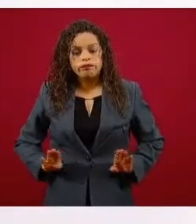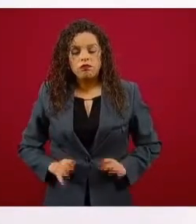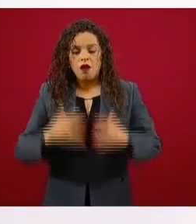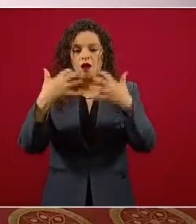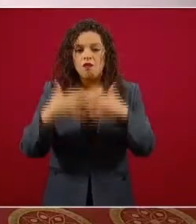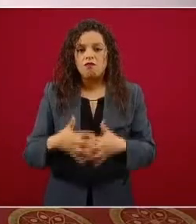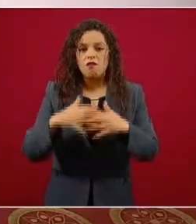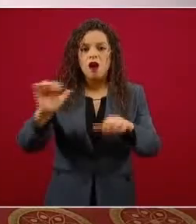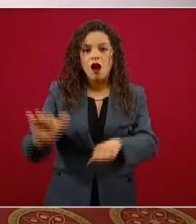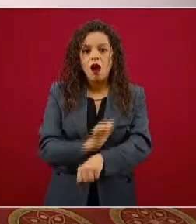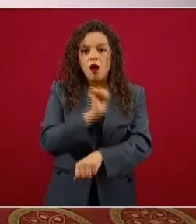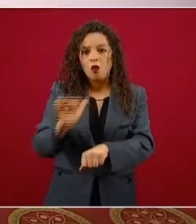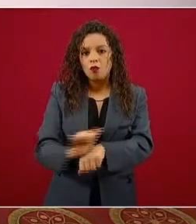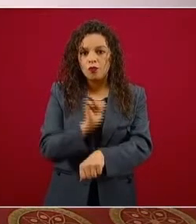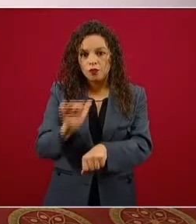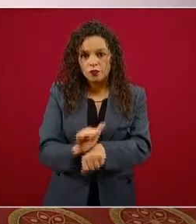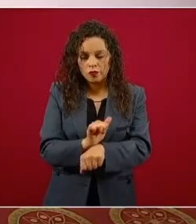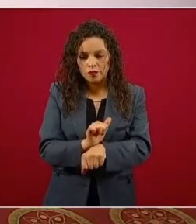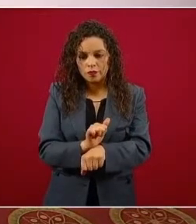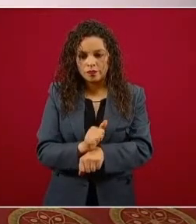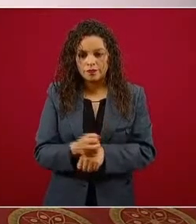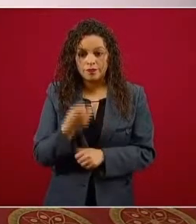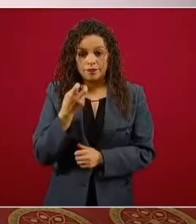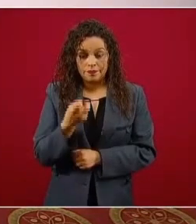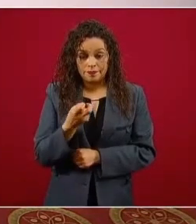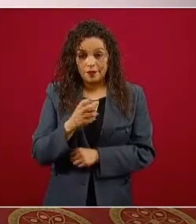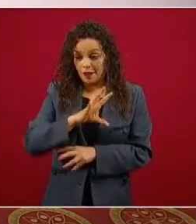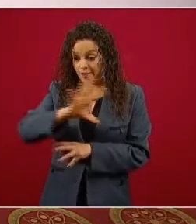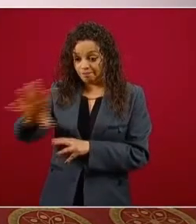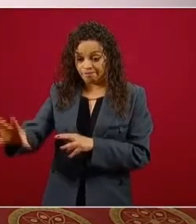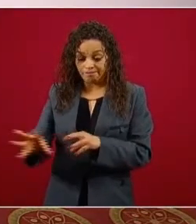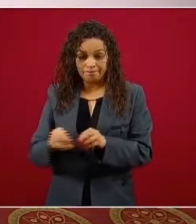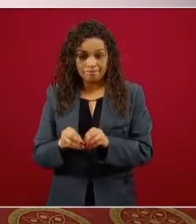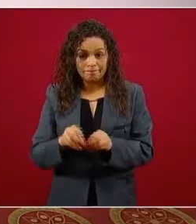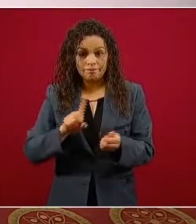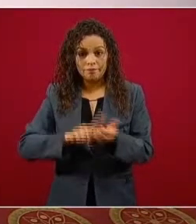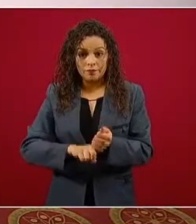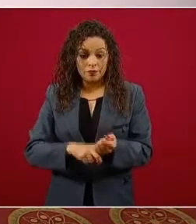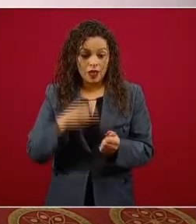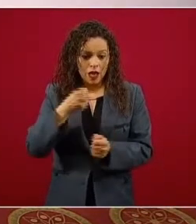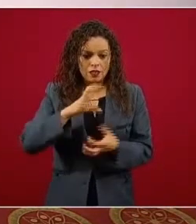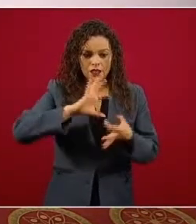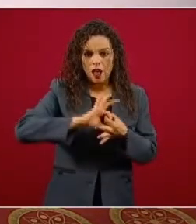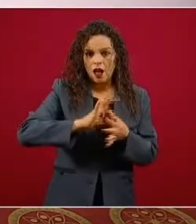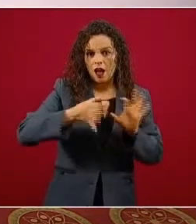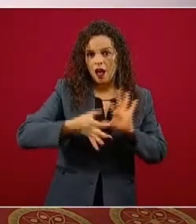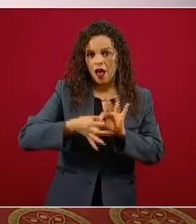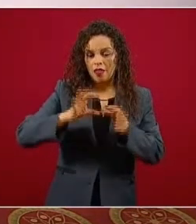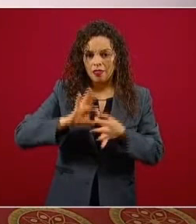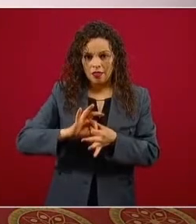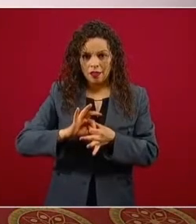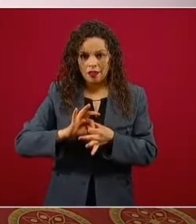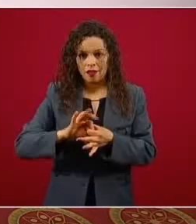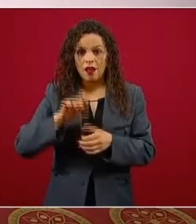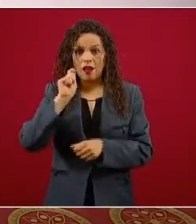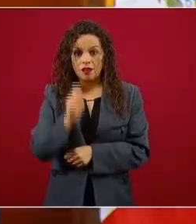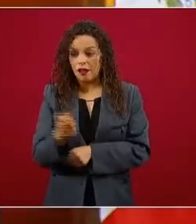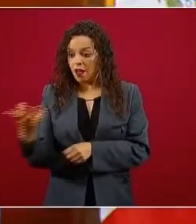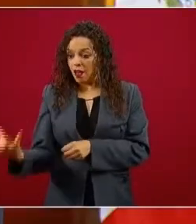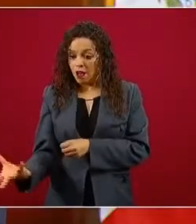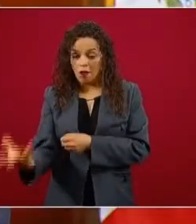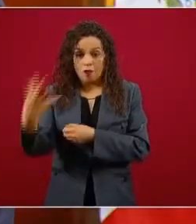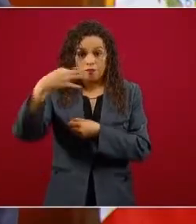automotriz. Agréguese que estas cadenas productivas integradas a Estados Unidos y